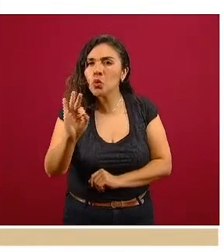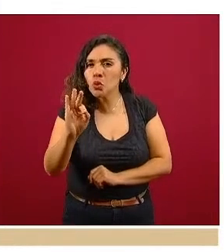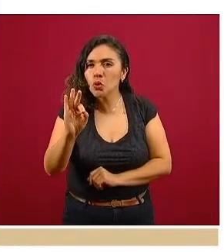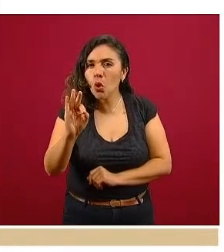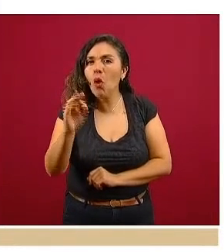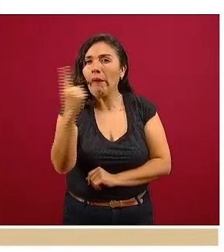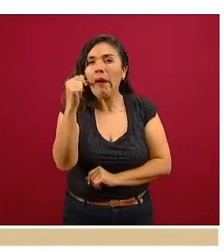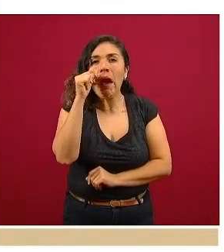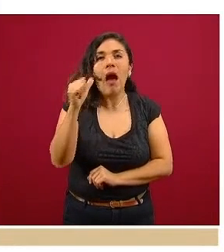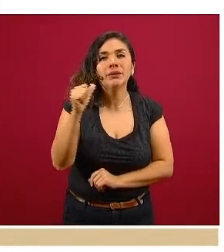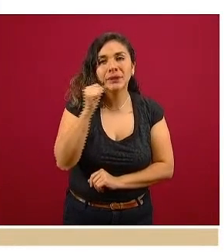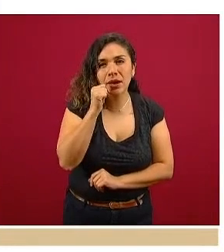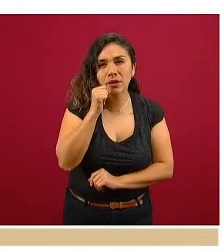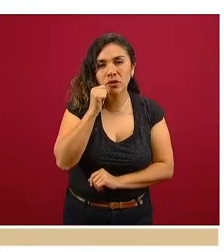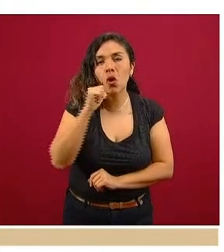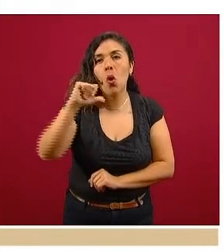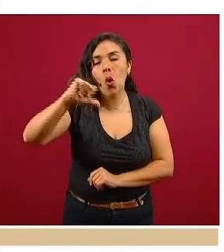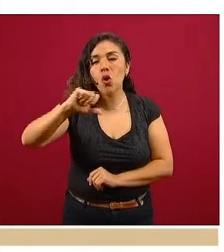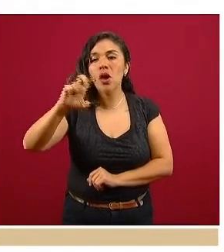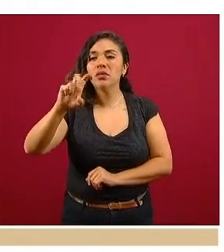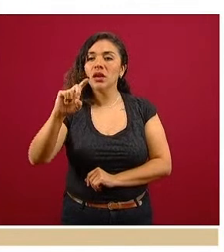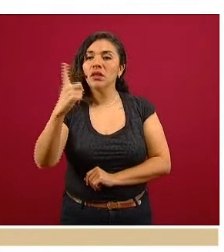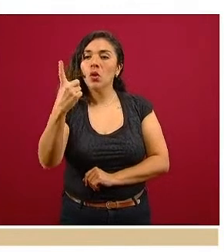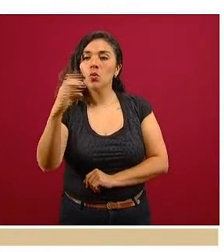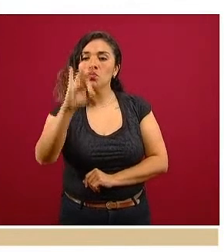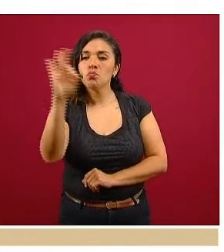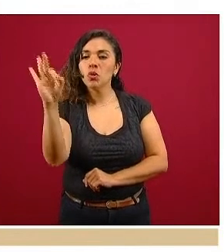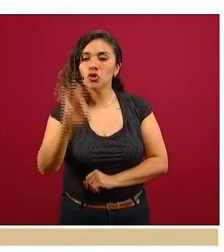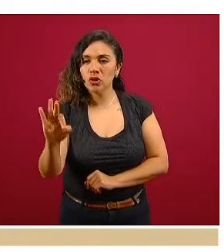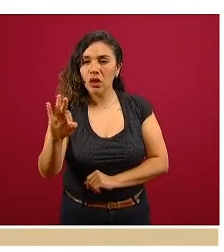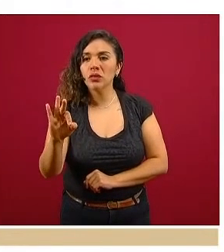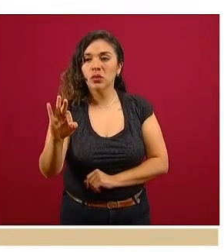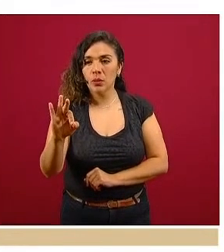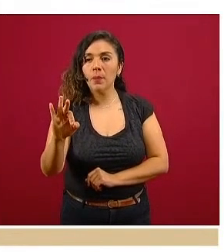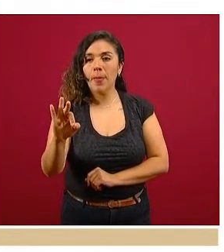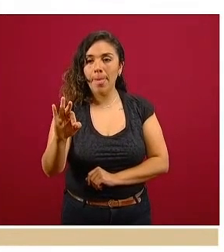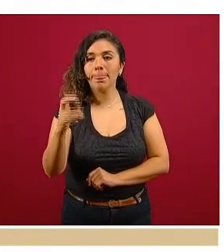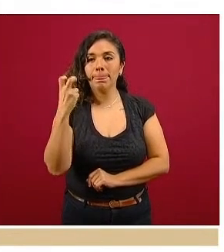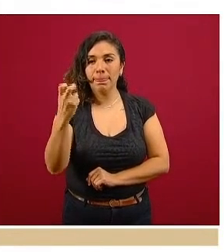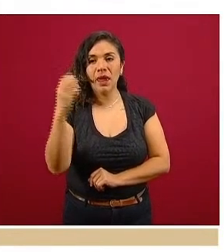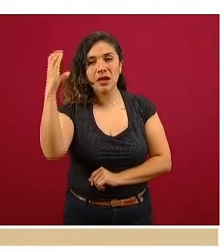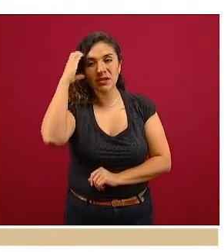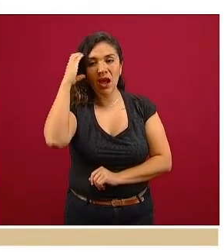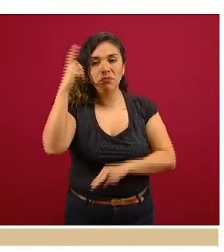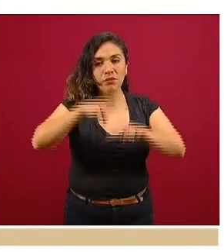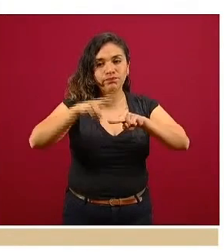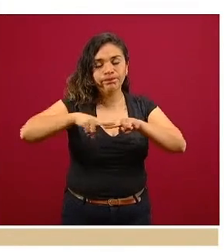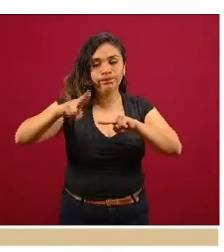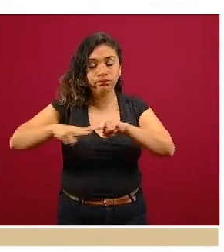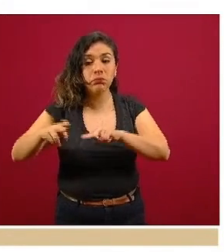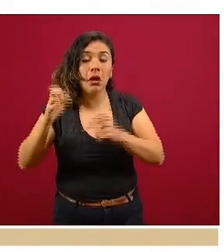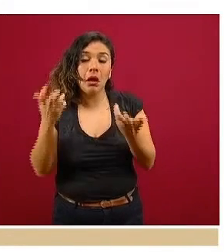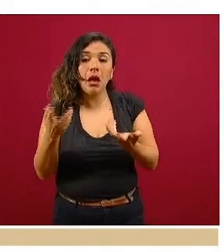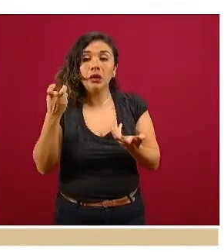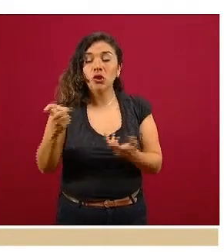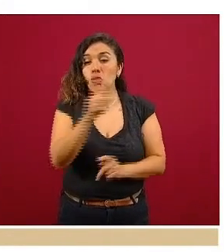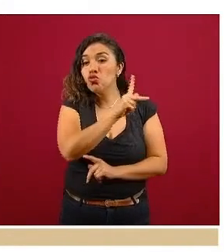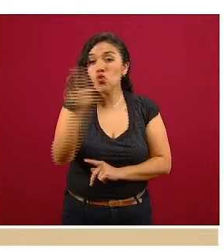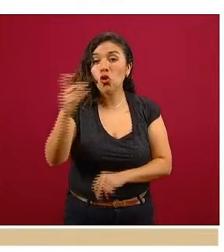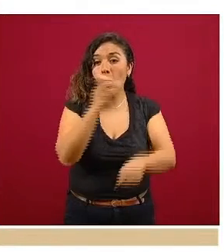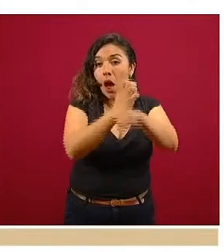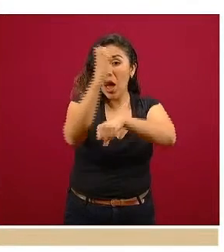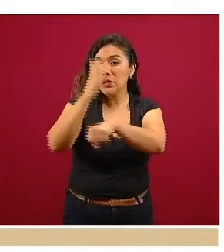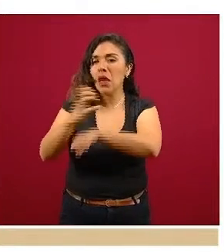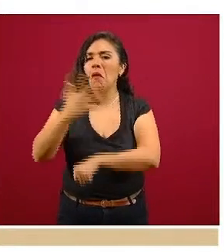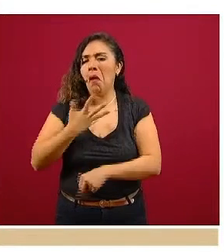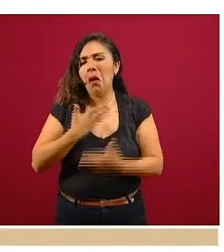relación a la media del día de ayer, hoy es de 31% de este tipo de camas, y bueno, todos los estados tendrían